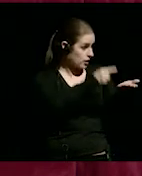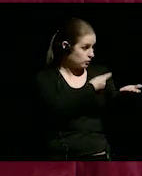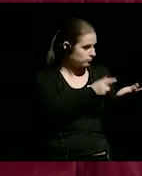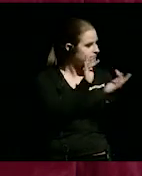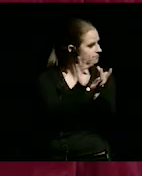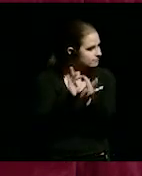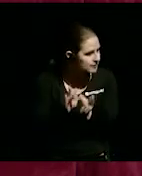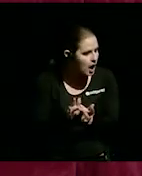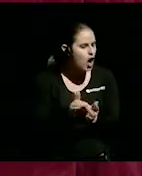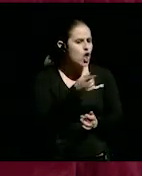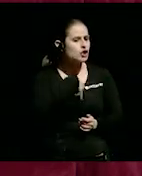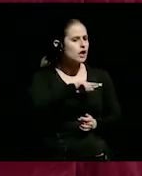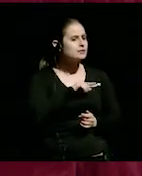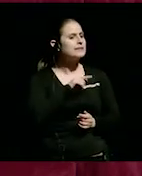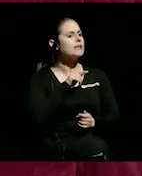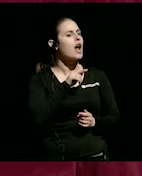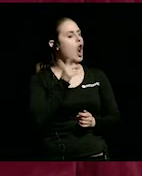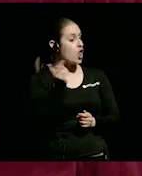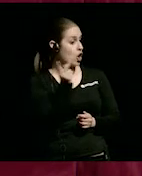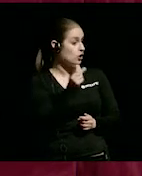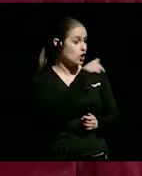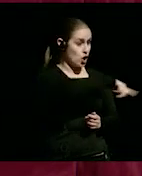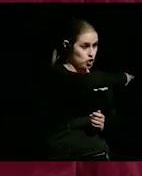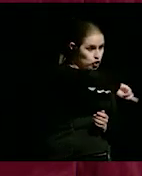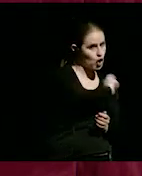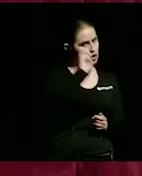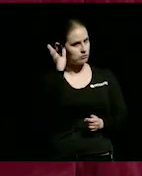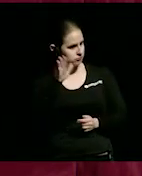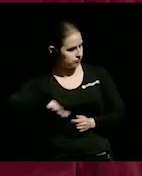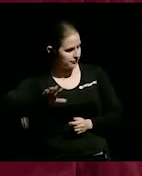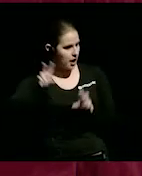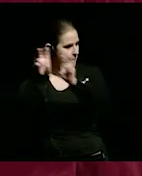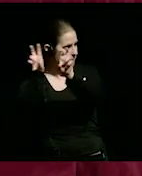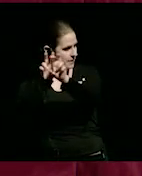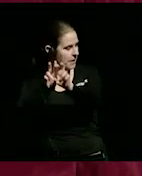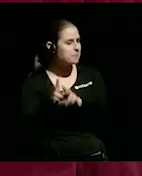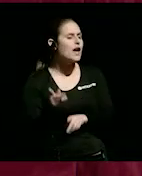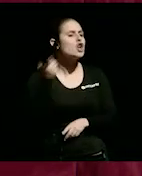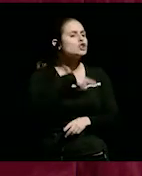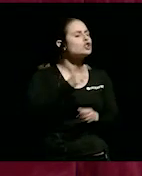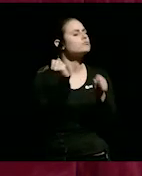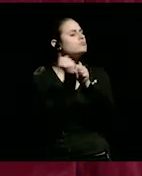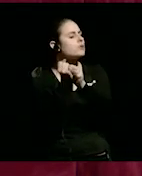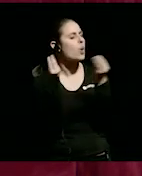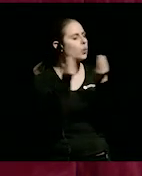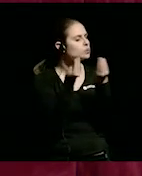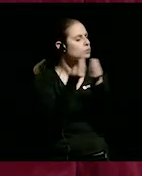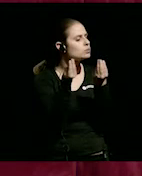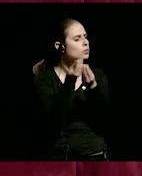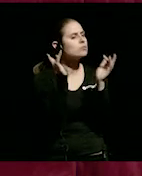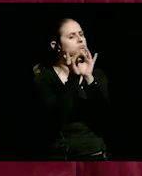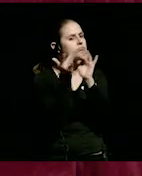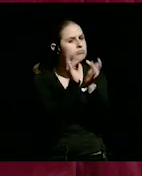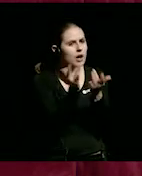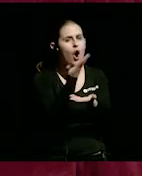nos tuvo a nosotros trabajando, a los dos, a CircuitU y Diversity, trabajando con esas compañías